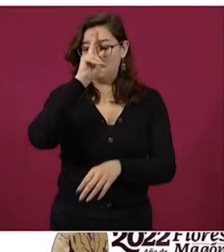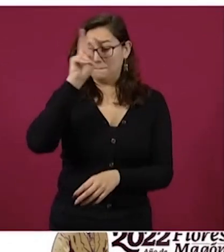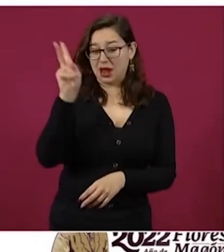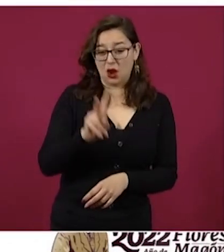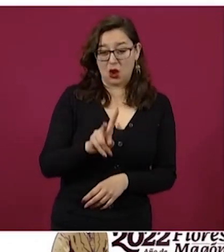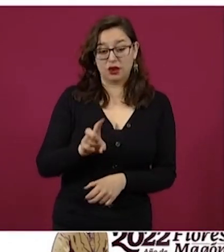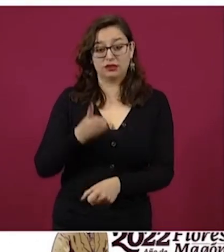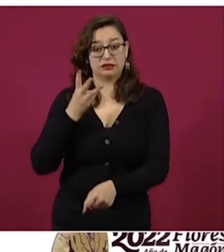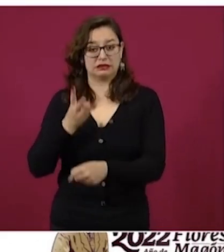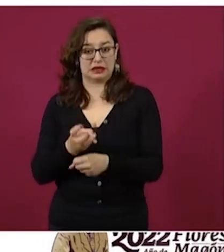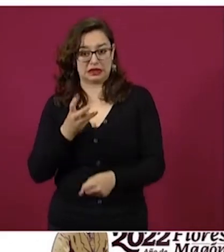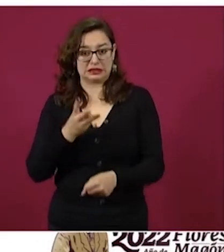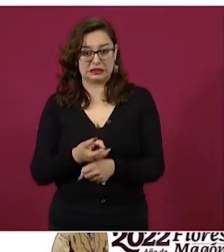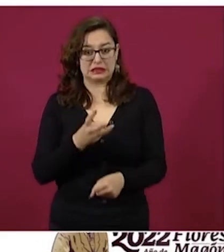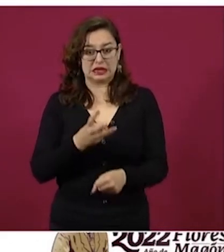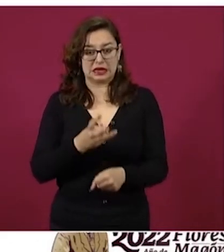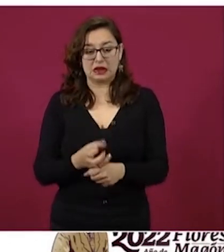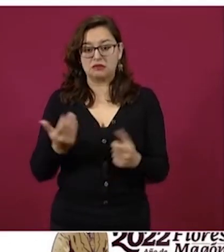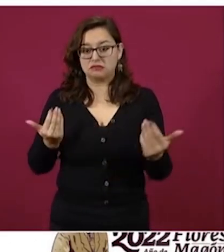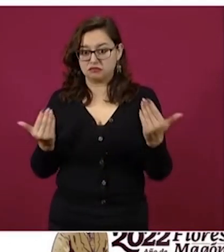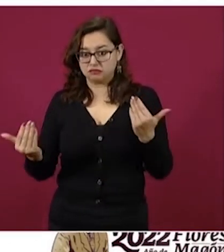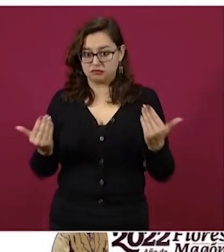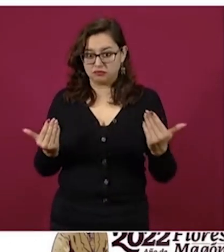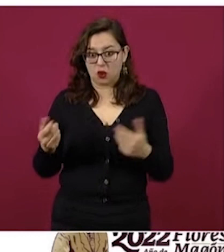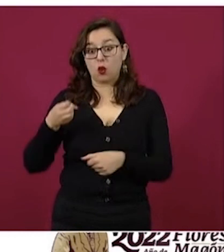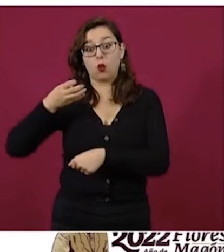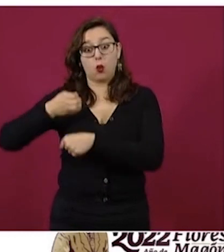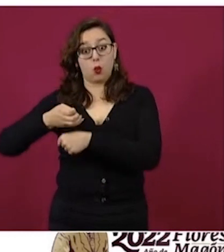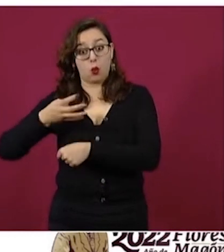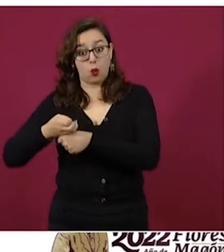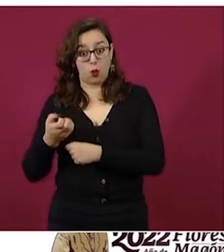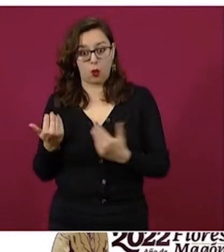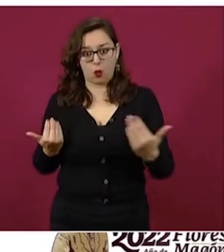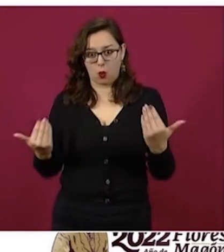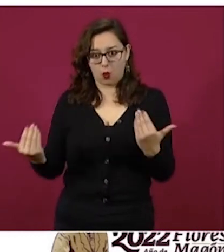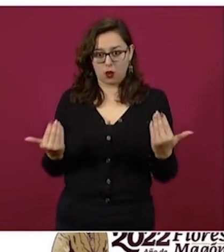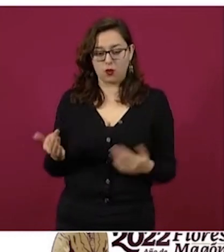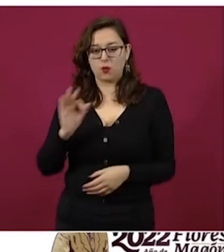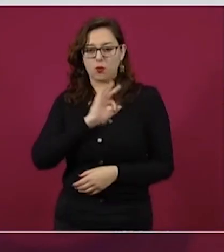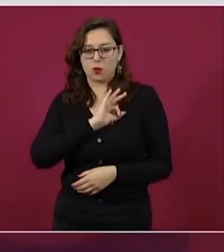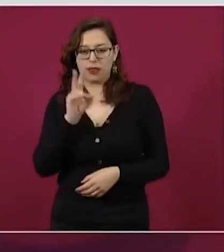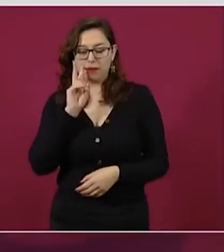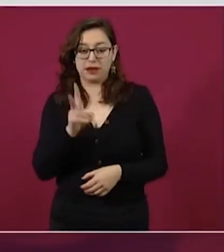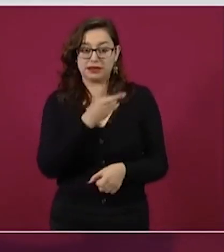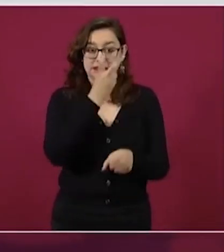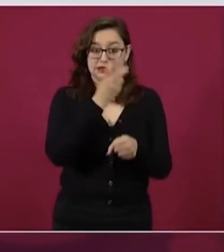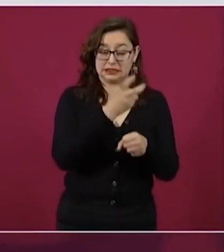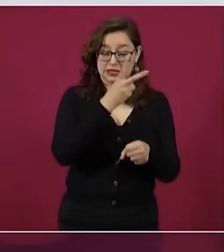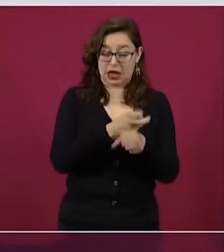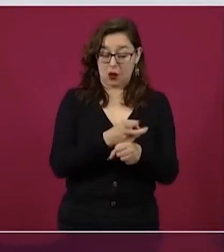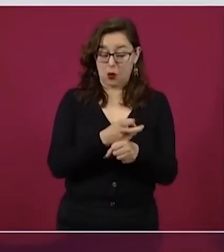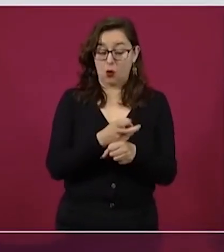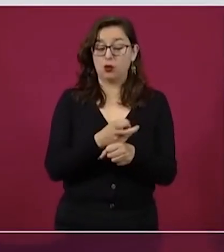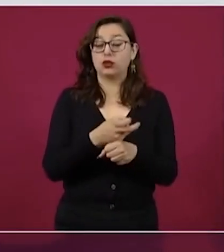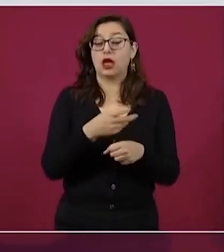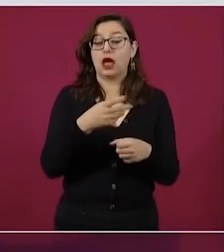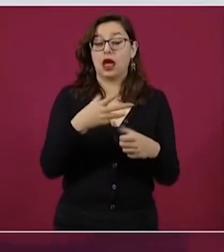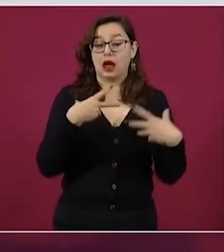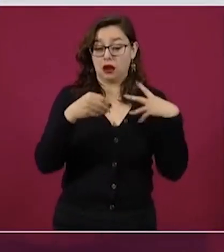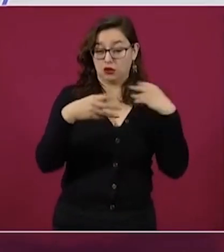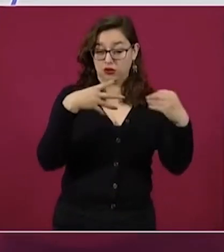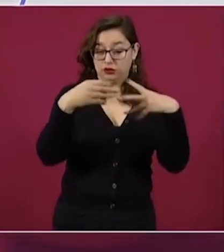y también la comparación es muy notoria entre el punto máximo de la segunda curva y el momento actual hay